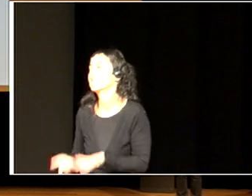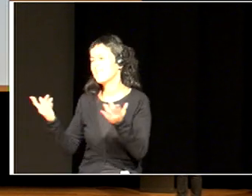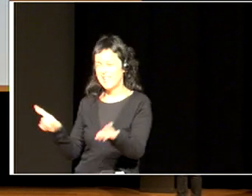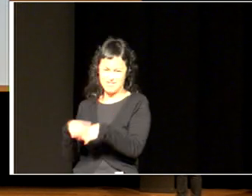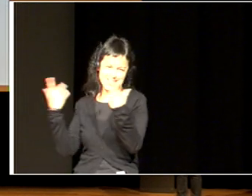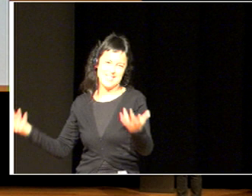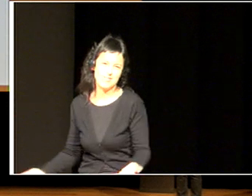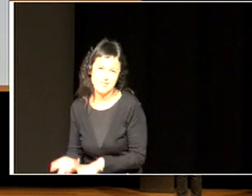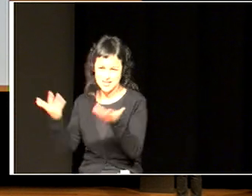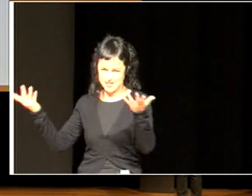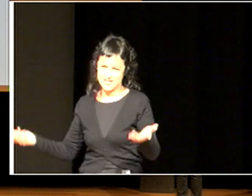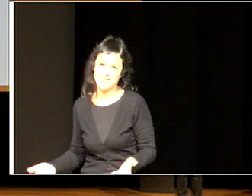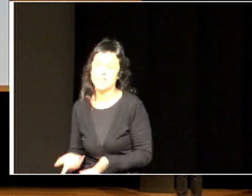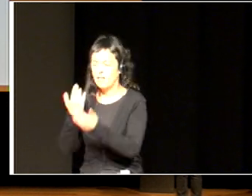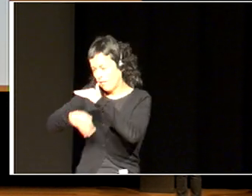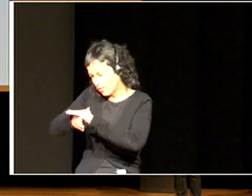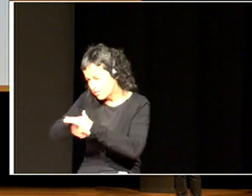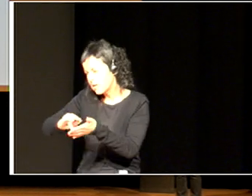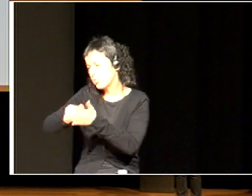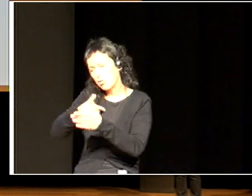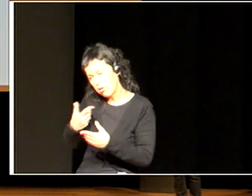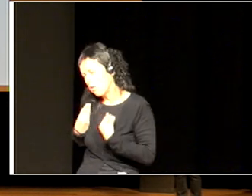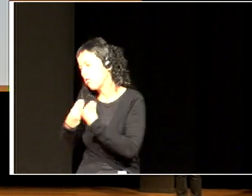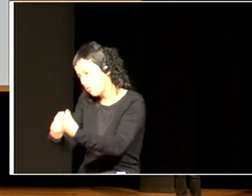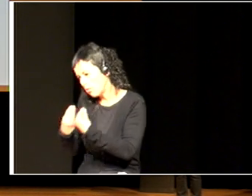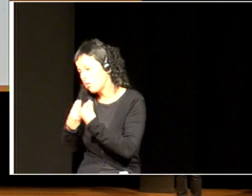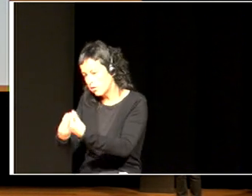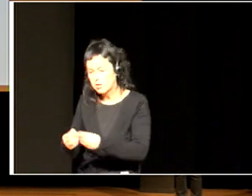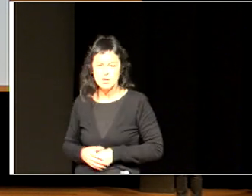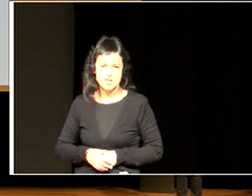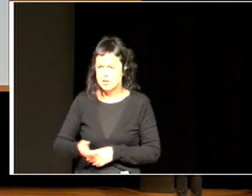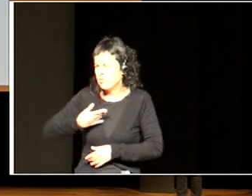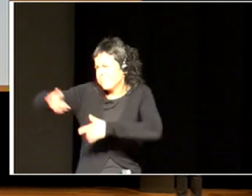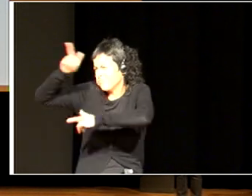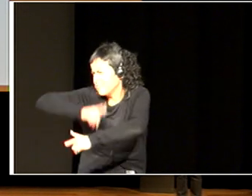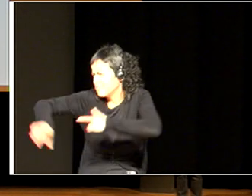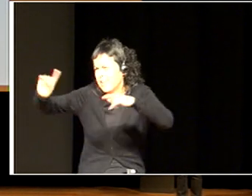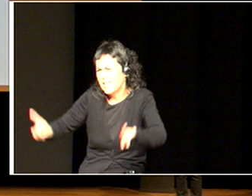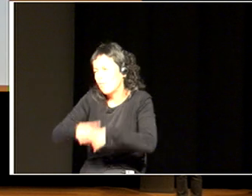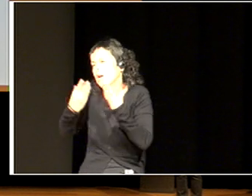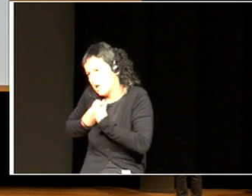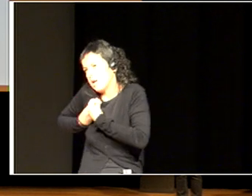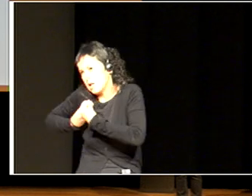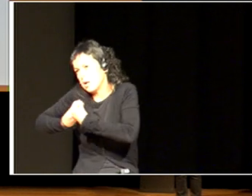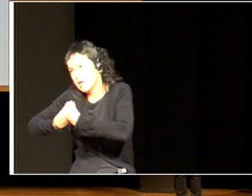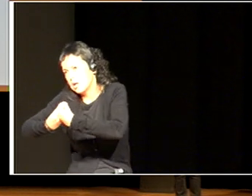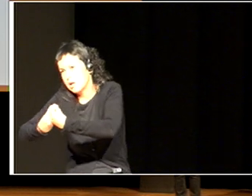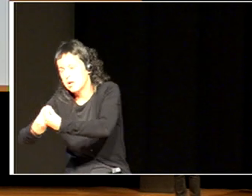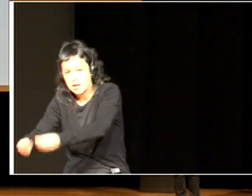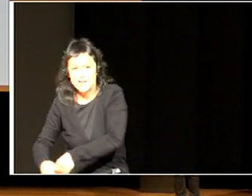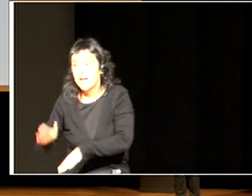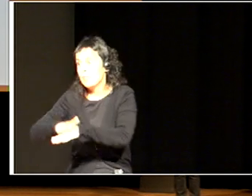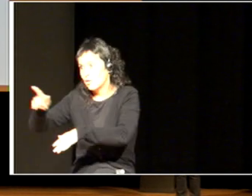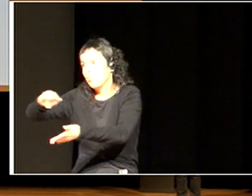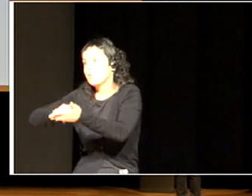venga ánimo de sigue con el proyecto yo te acompaño yo voy a la casa lejos del carro alto con tal de que tú hagas tu